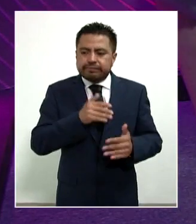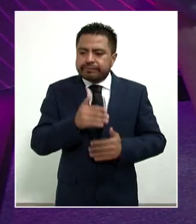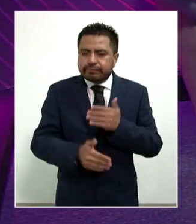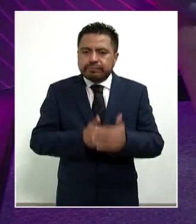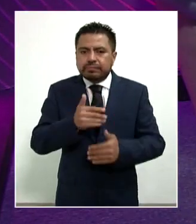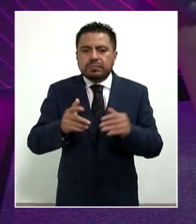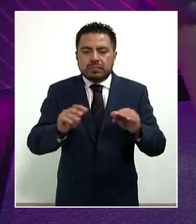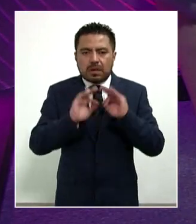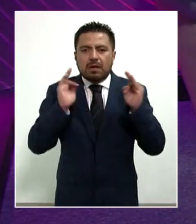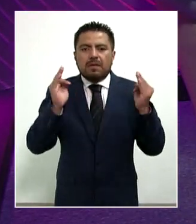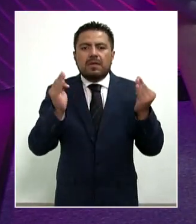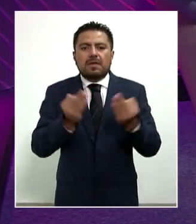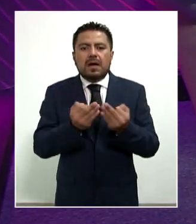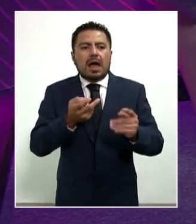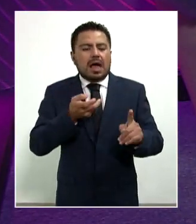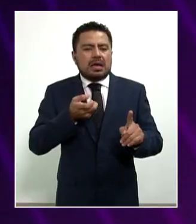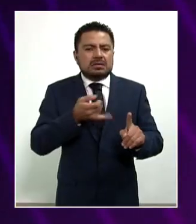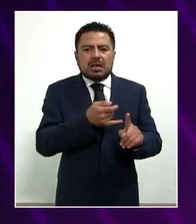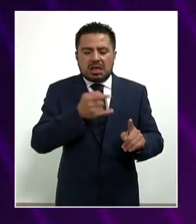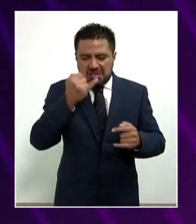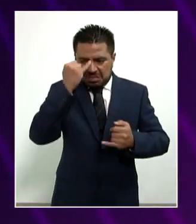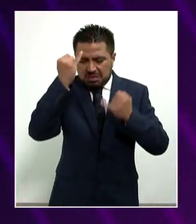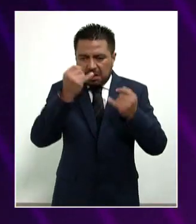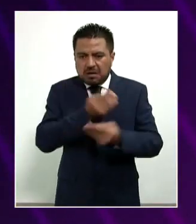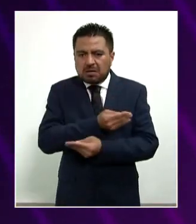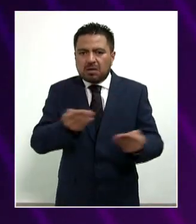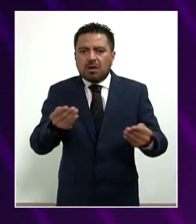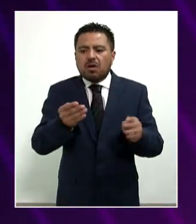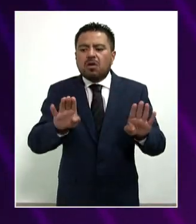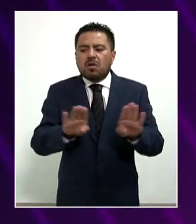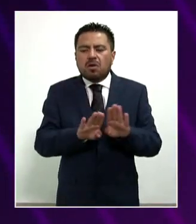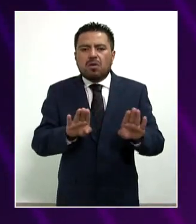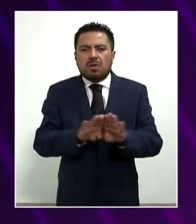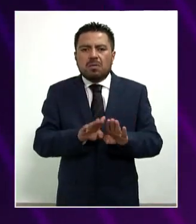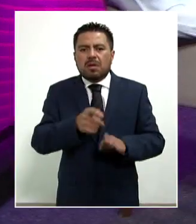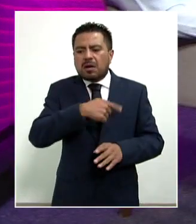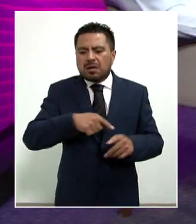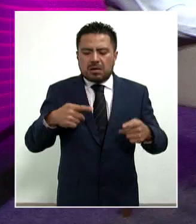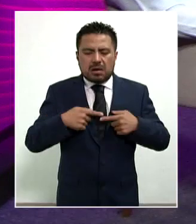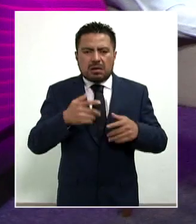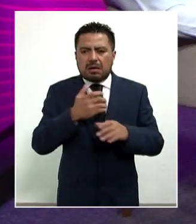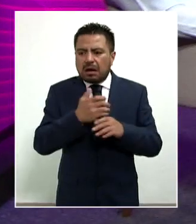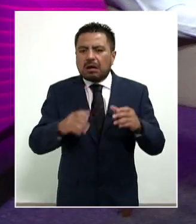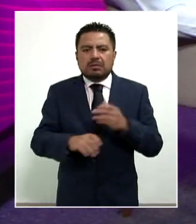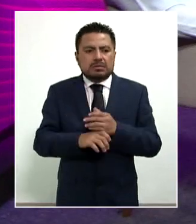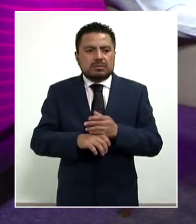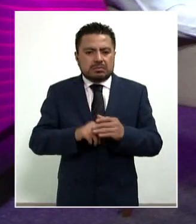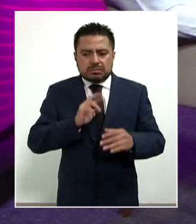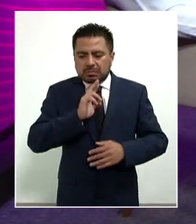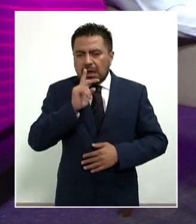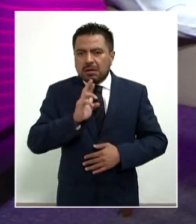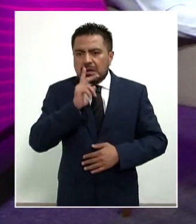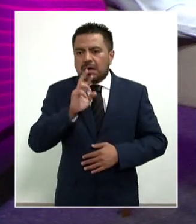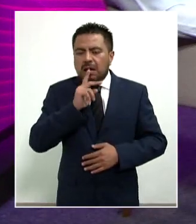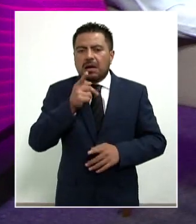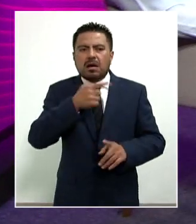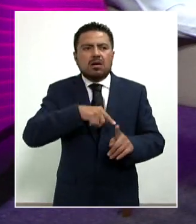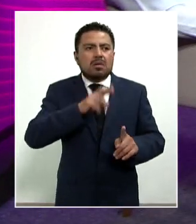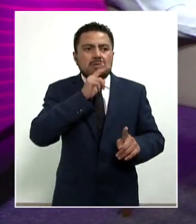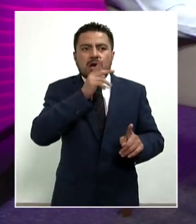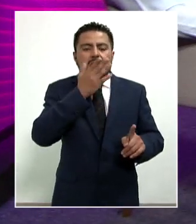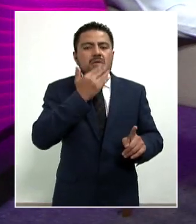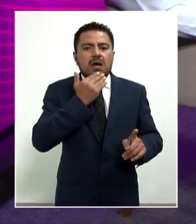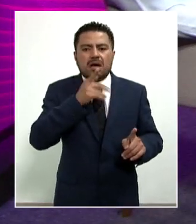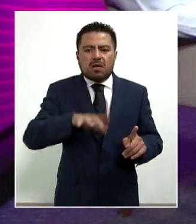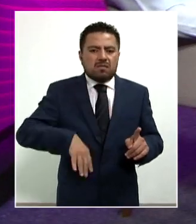modo podrían como dar la idea de que pues entonces si muchas cosas han mejorado, si no mejoras es porque no